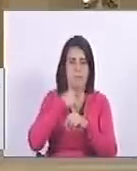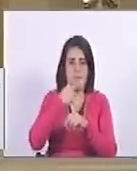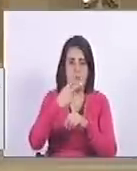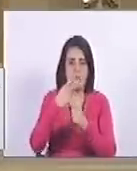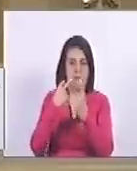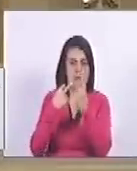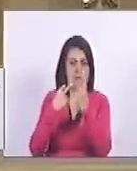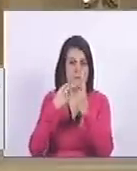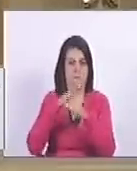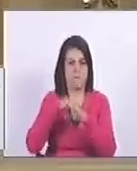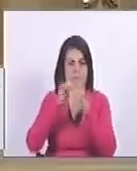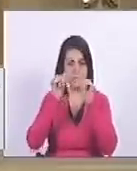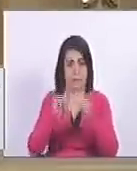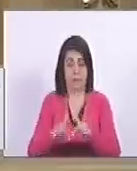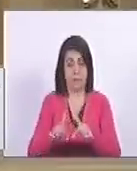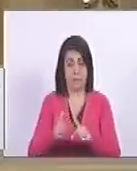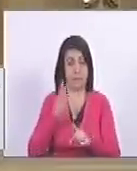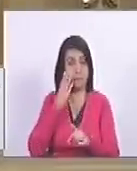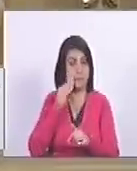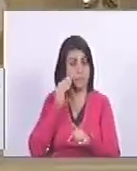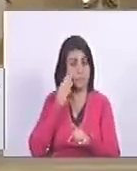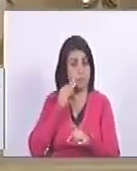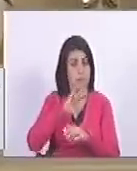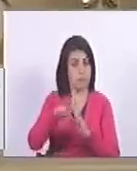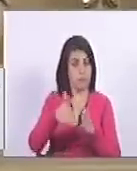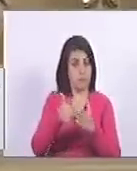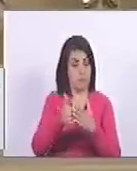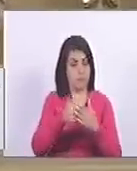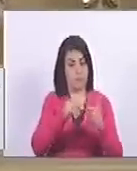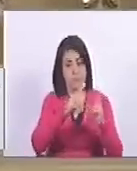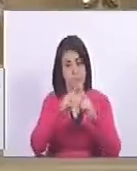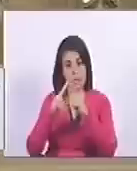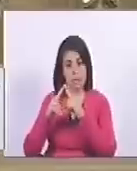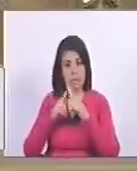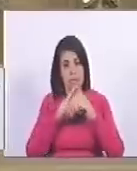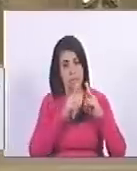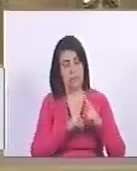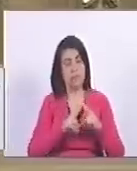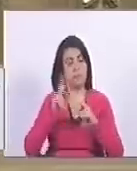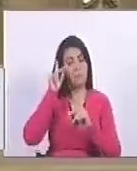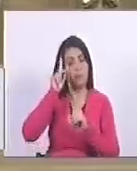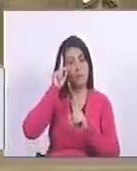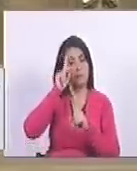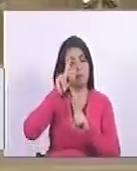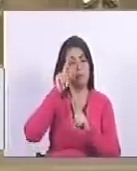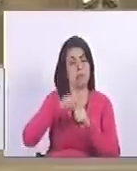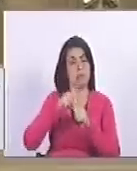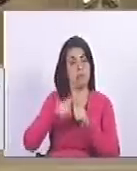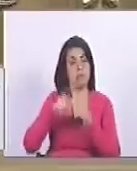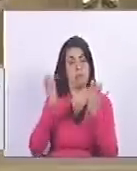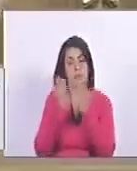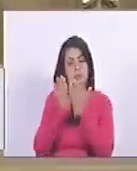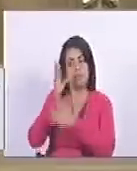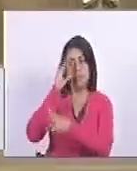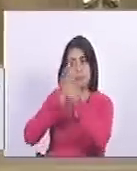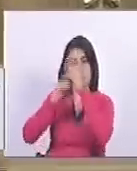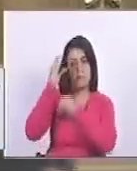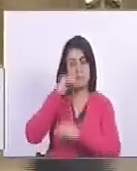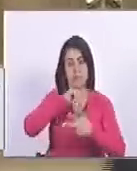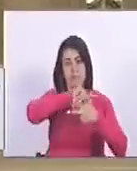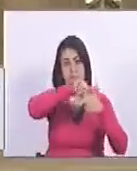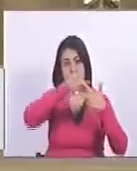voz. Desde lo empírico y lo popular hasta lo académico, lo formal, el canto coral ha tenido tres